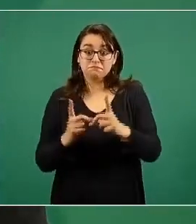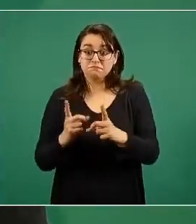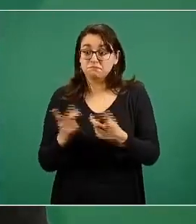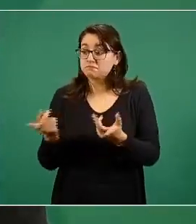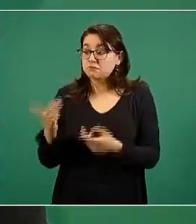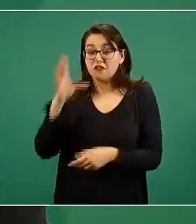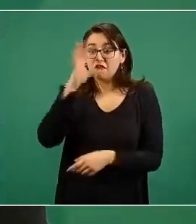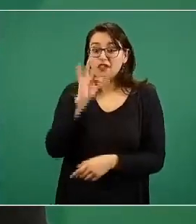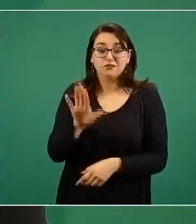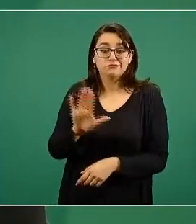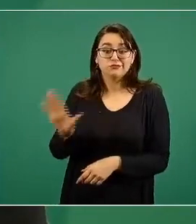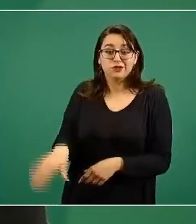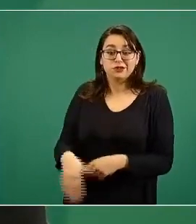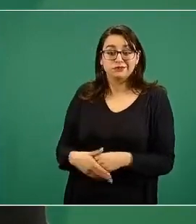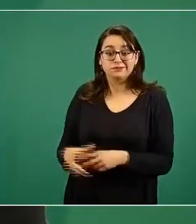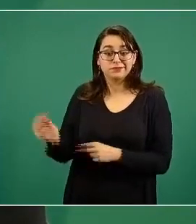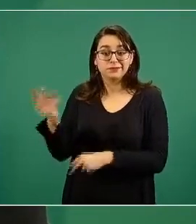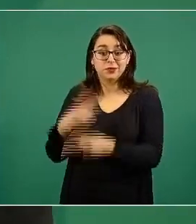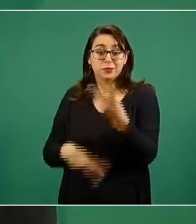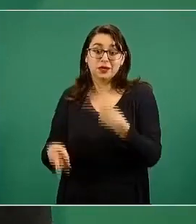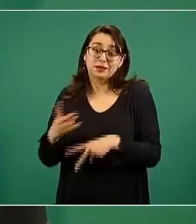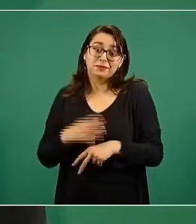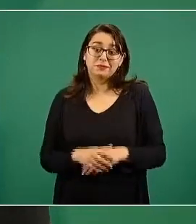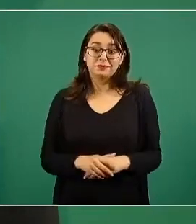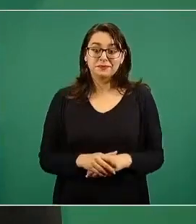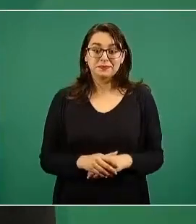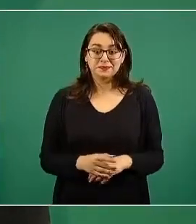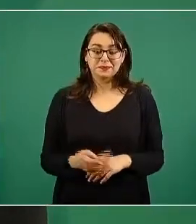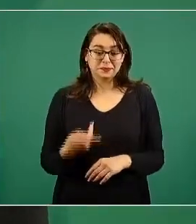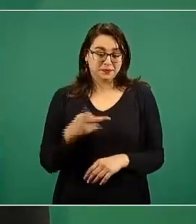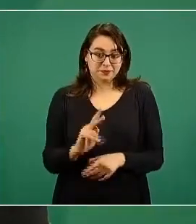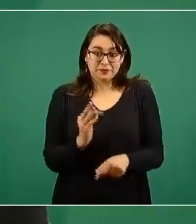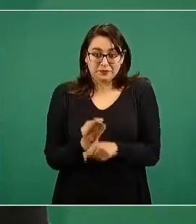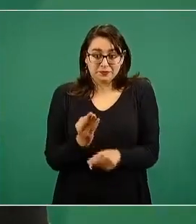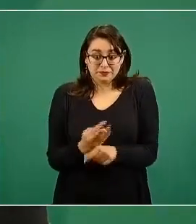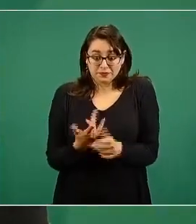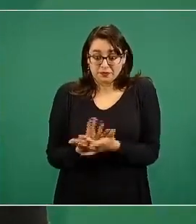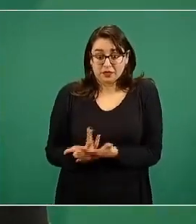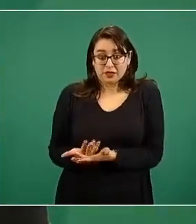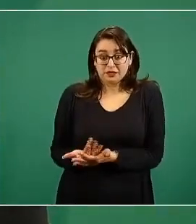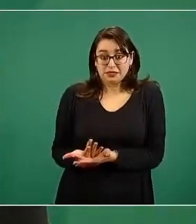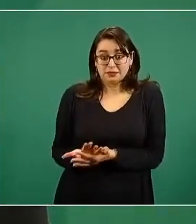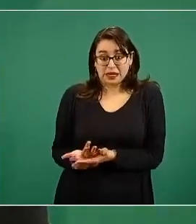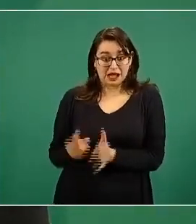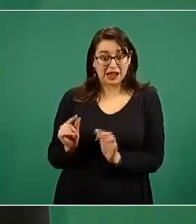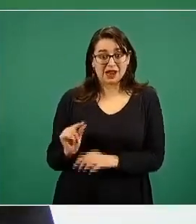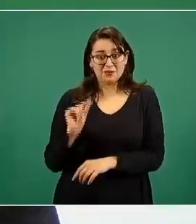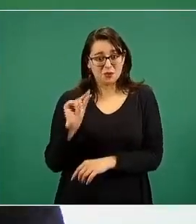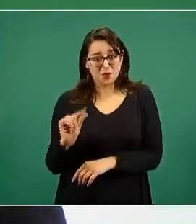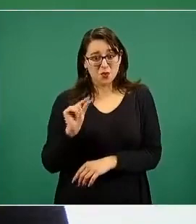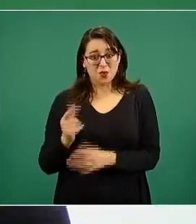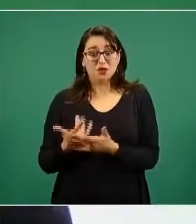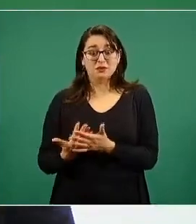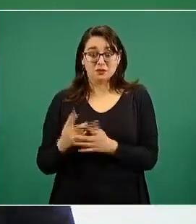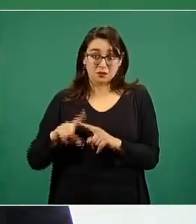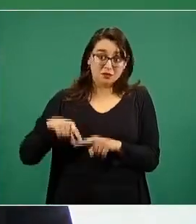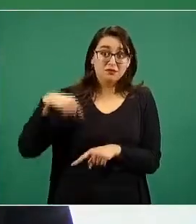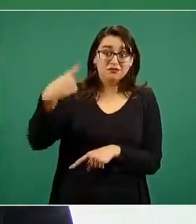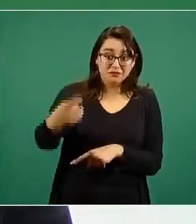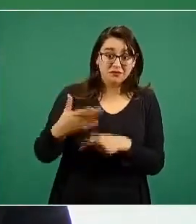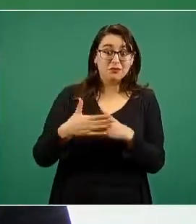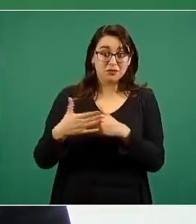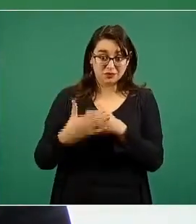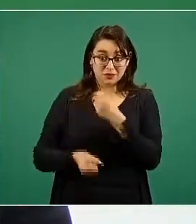Y si nos esperamos un poco, el próximo torneo, de estos torneos que hablas, Juan, de fútbol, lo podrán jugar el